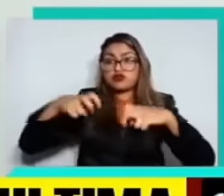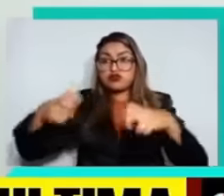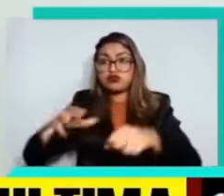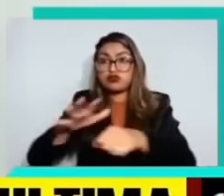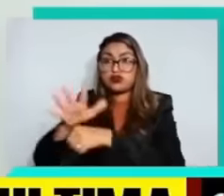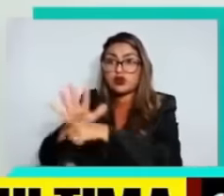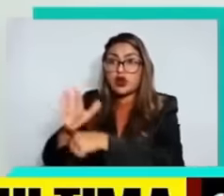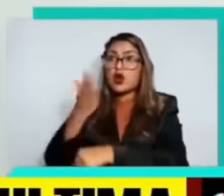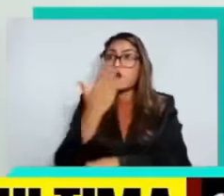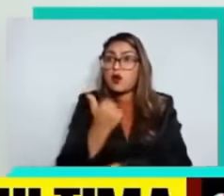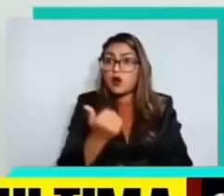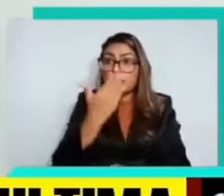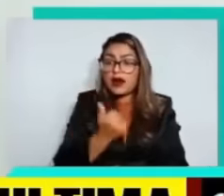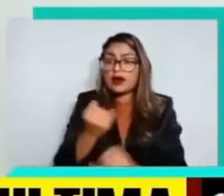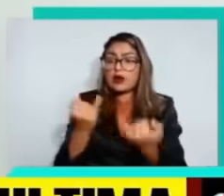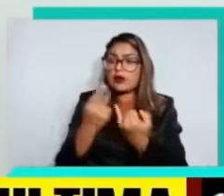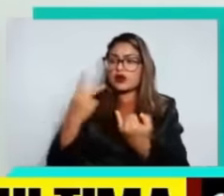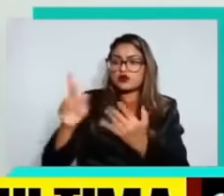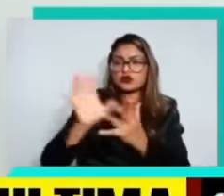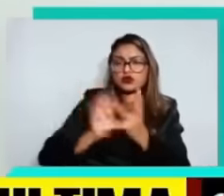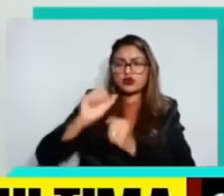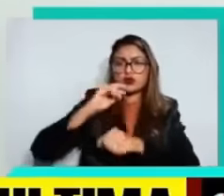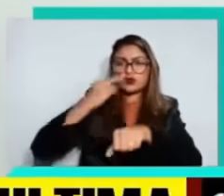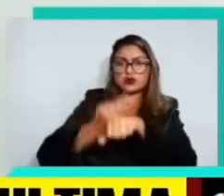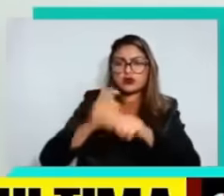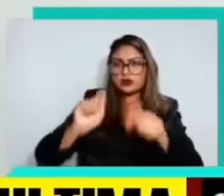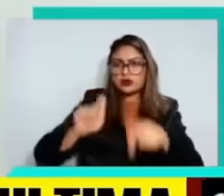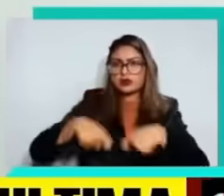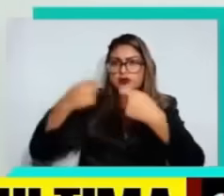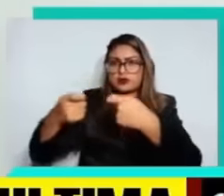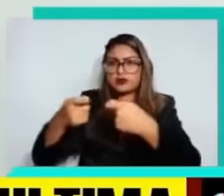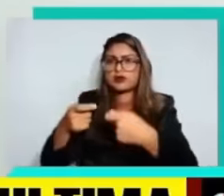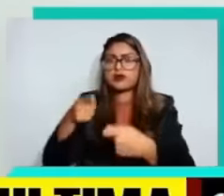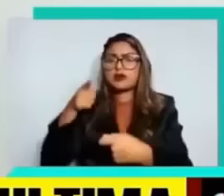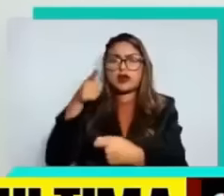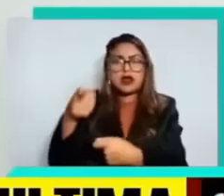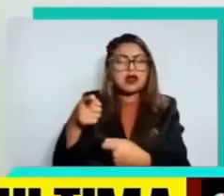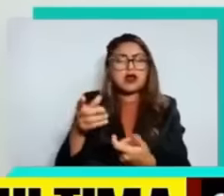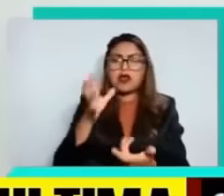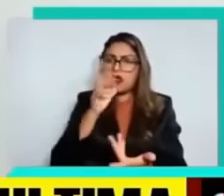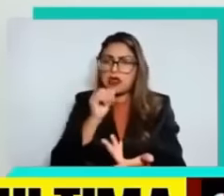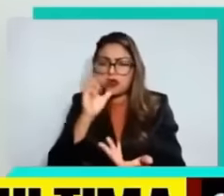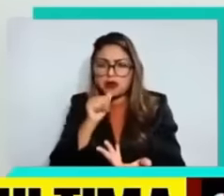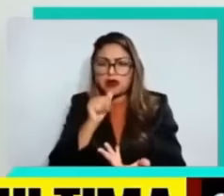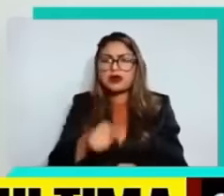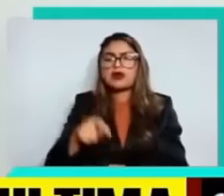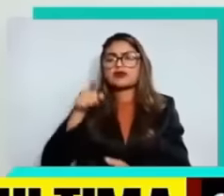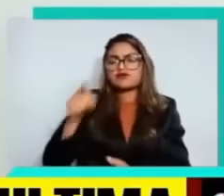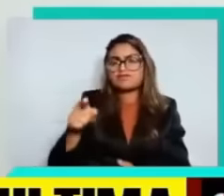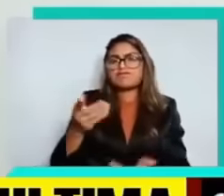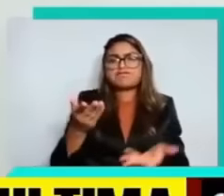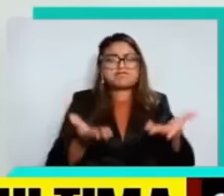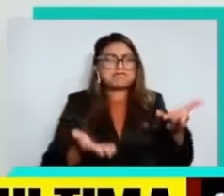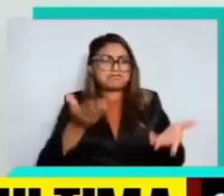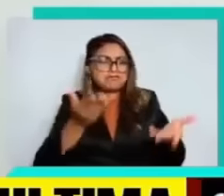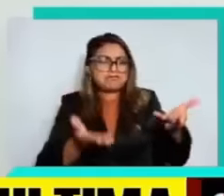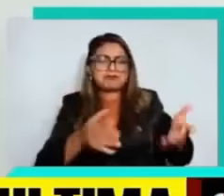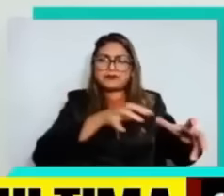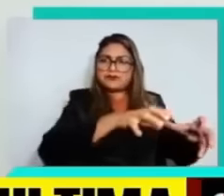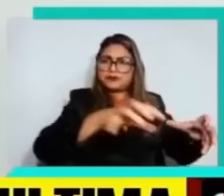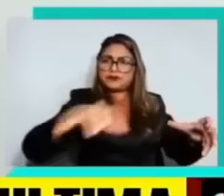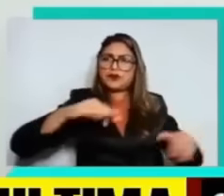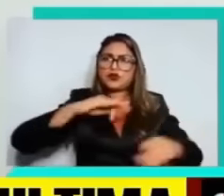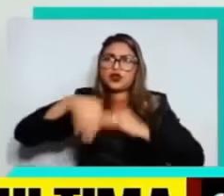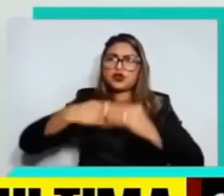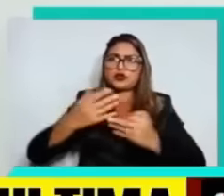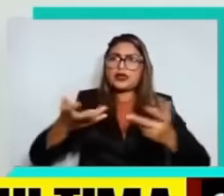se trasladen lo que le corresponde al Poder Ejecutivo y ellos como integrantes de las